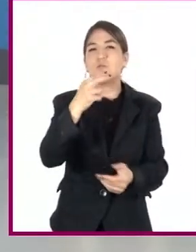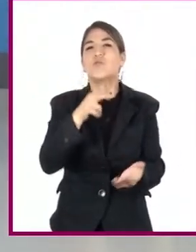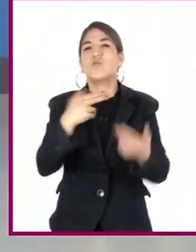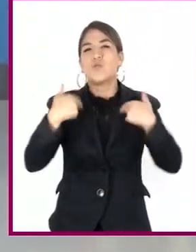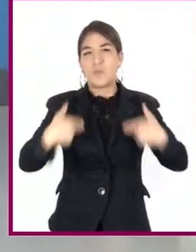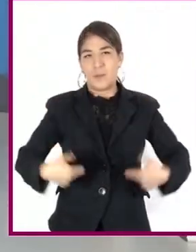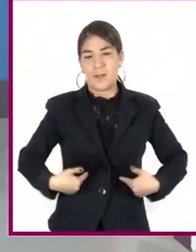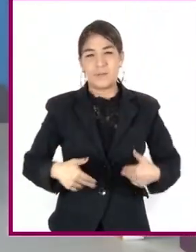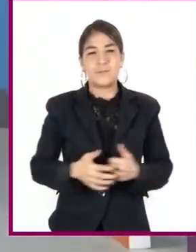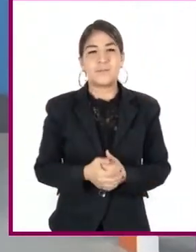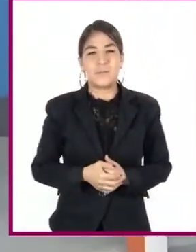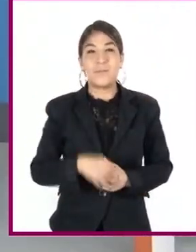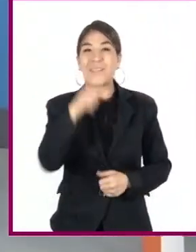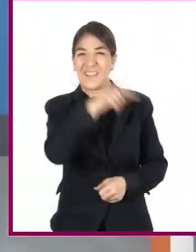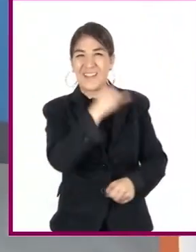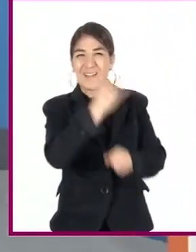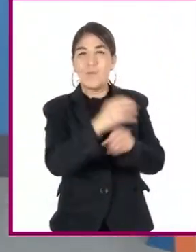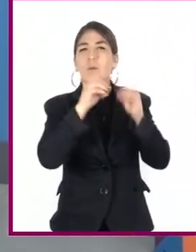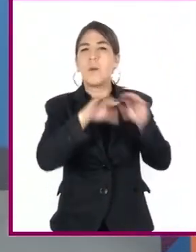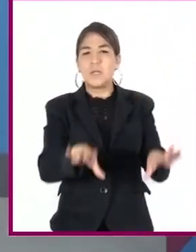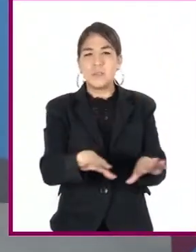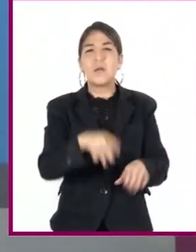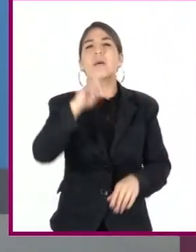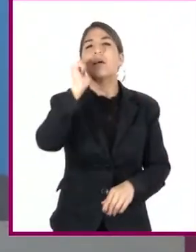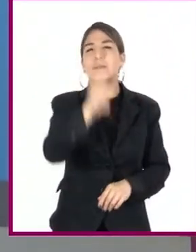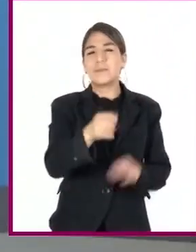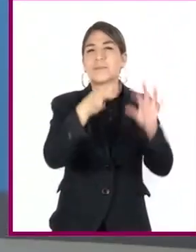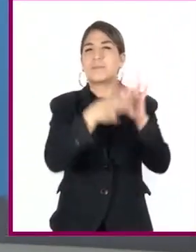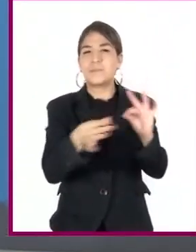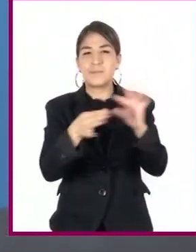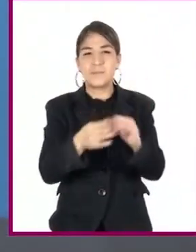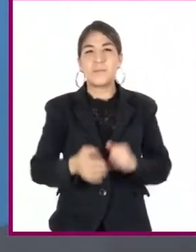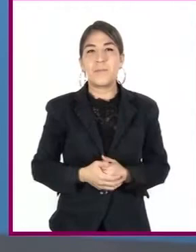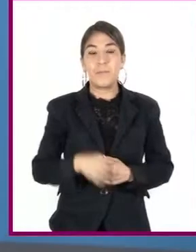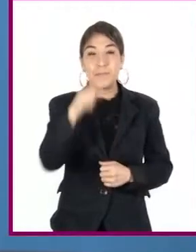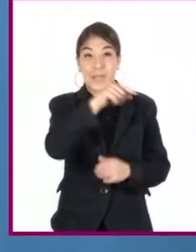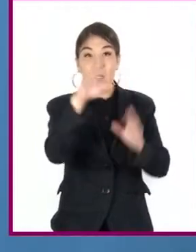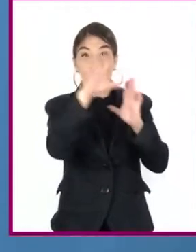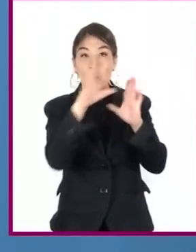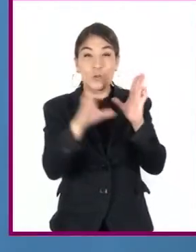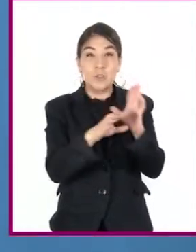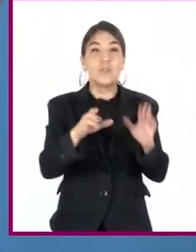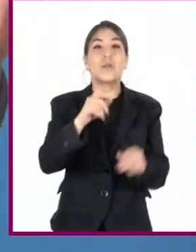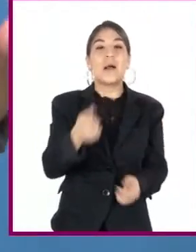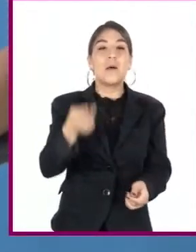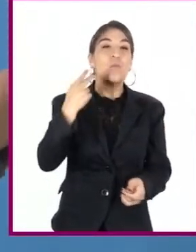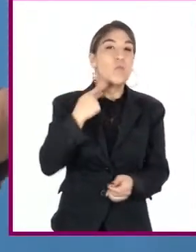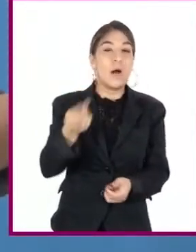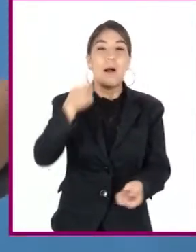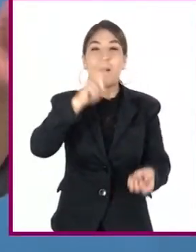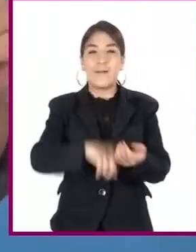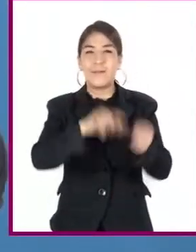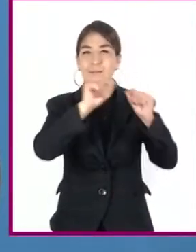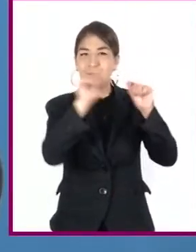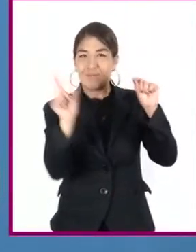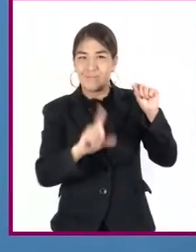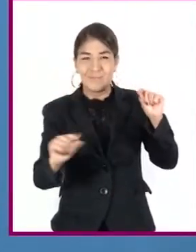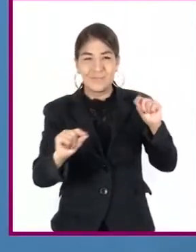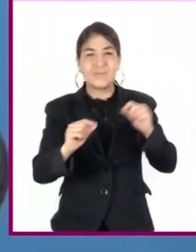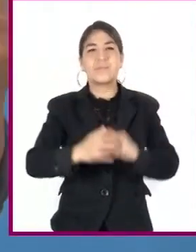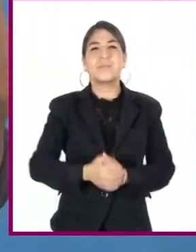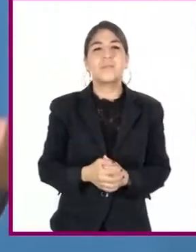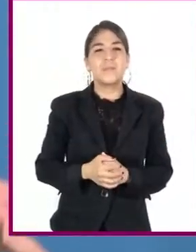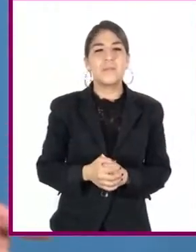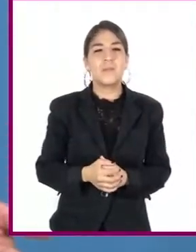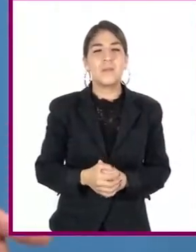En relación con esta información, podemos decir que la Constitución Política de los Estados Unidos